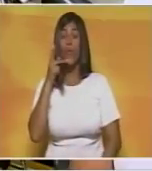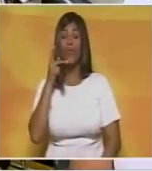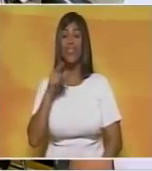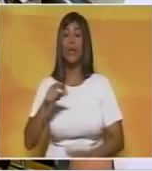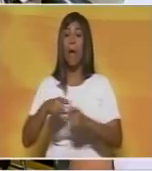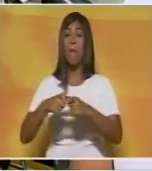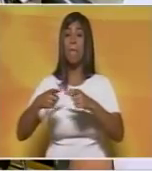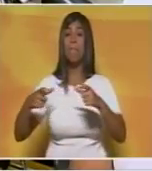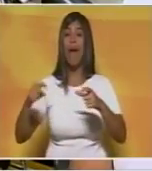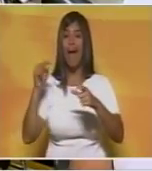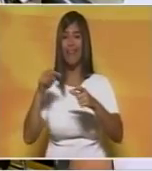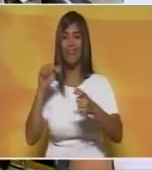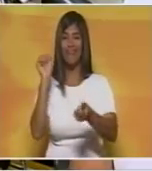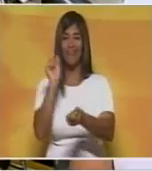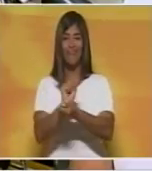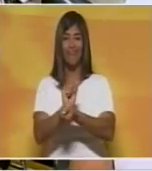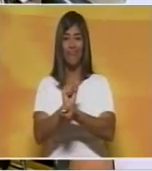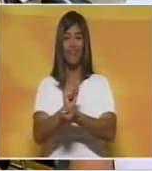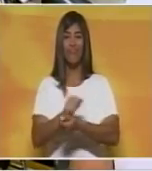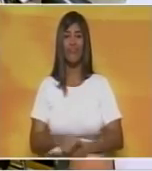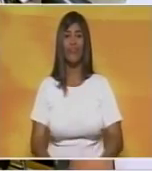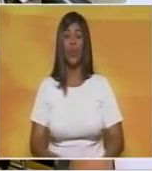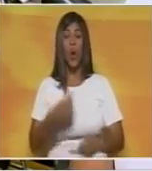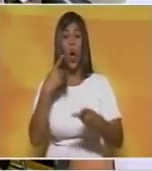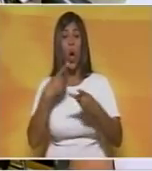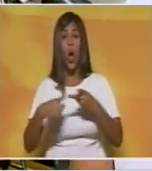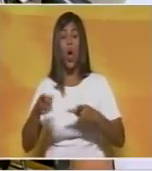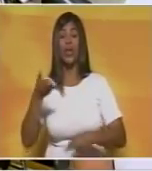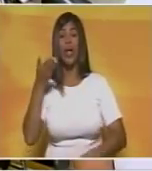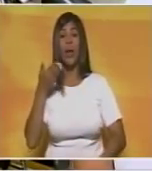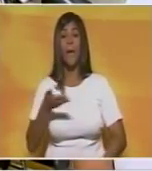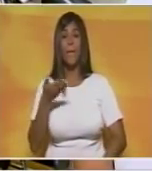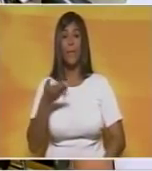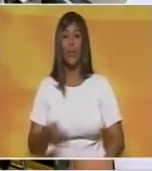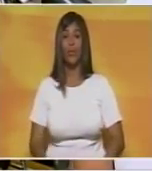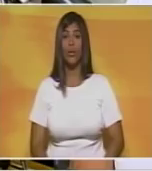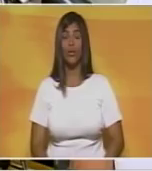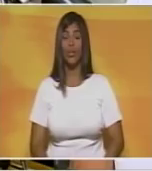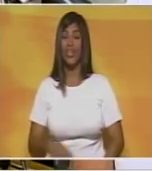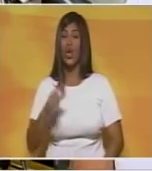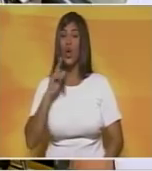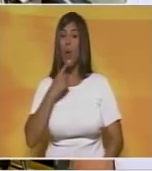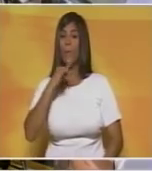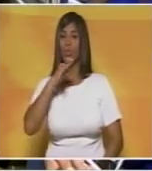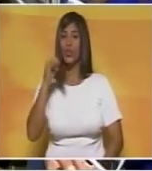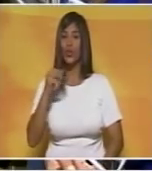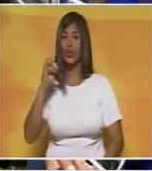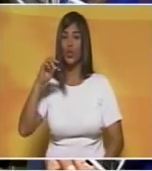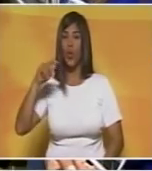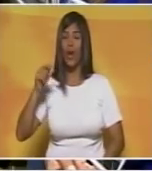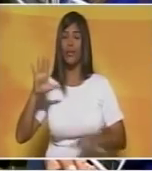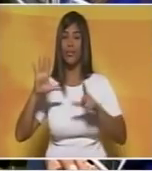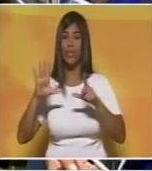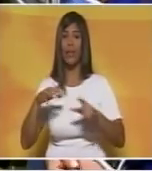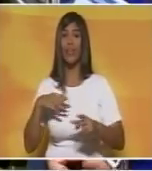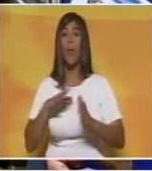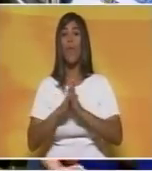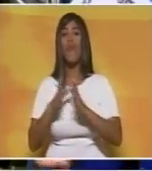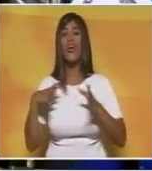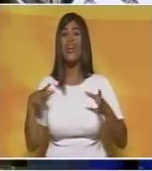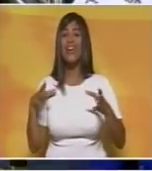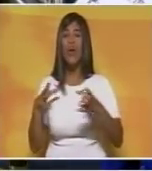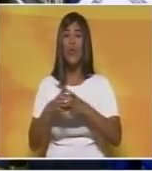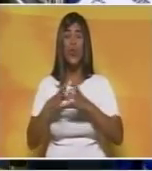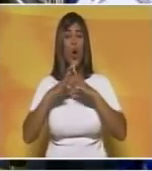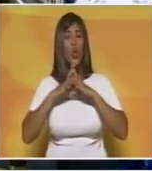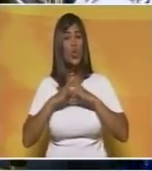se encuentran allí recluidos. Otro lugar importante, Zona 7 en Boleíta. Que se reúna con nosotros, que